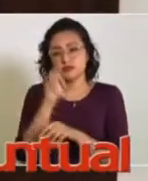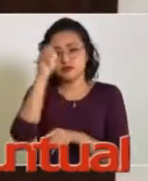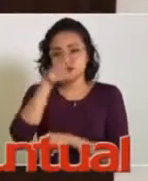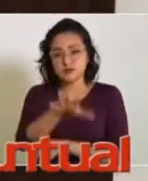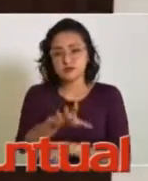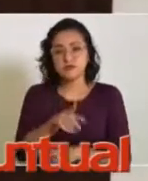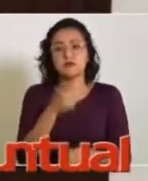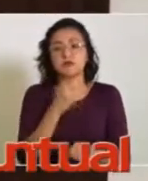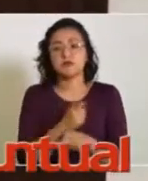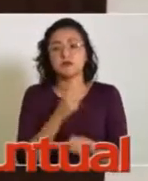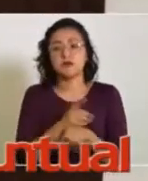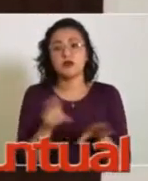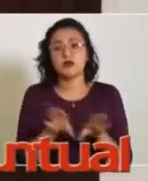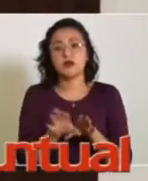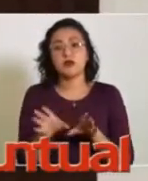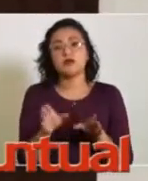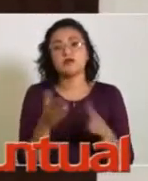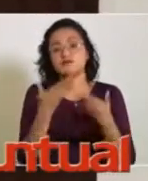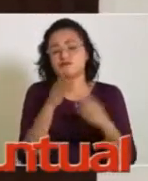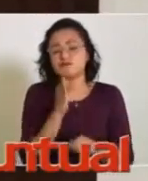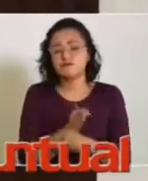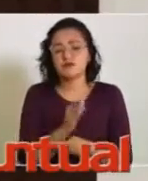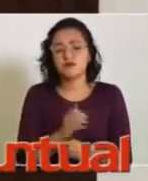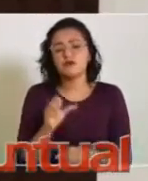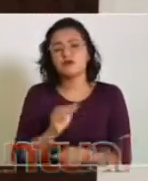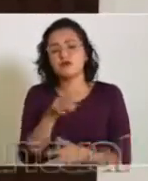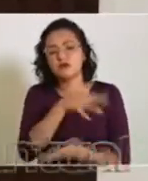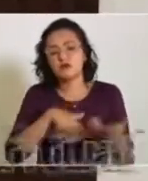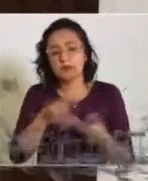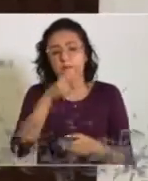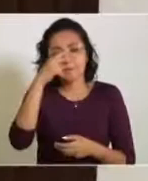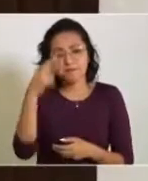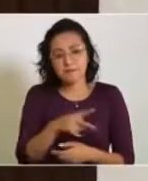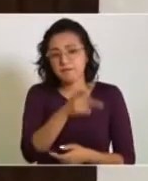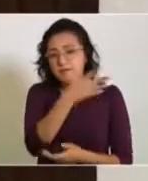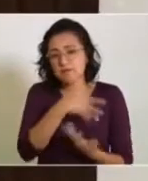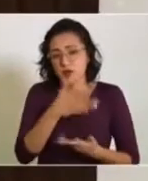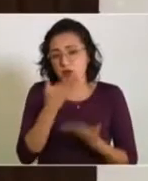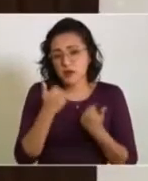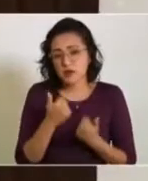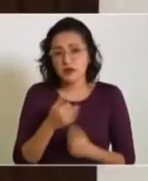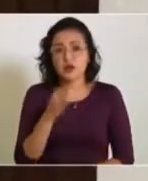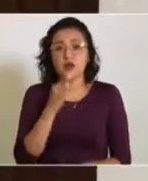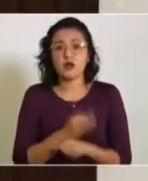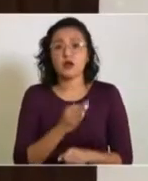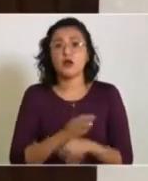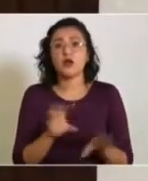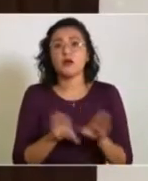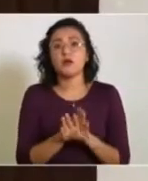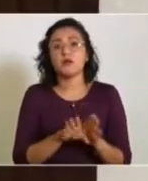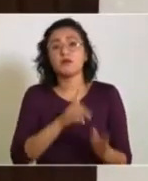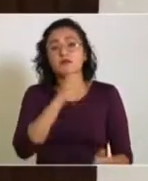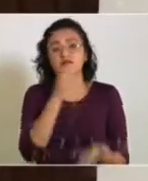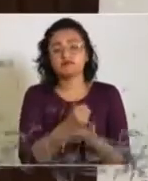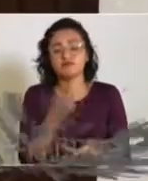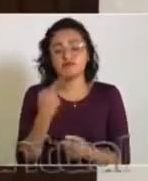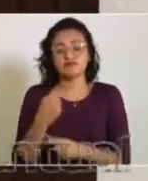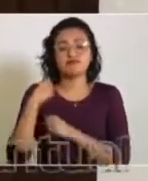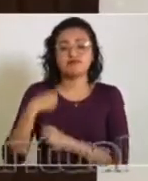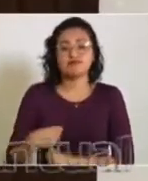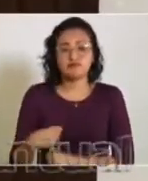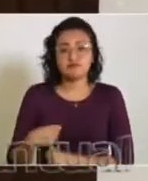un proceso de lecciones aprendidas en otras regiones de México y el mundo y van más allá de las exigidas por la